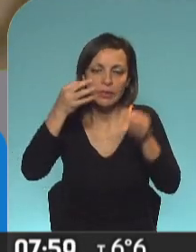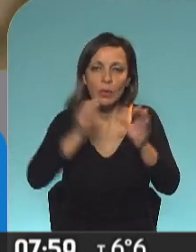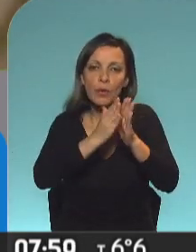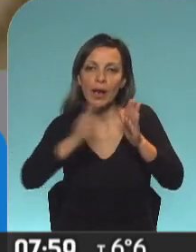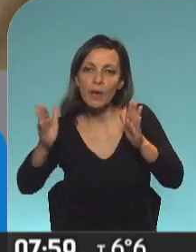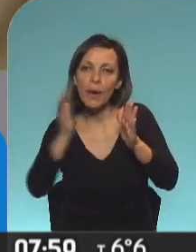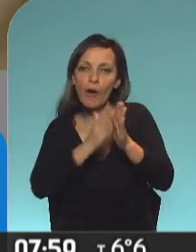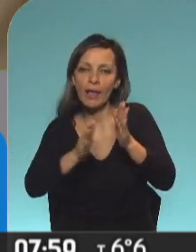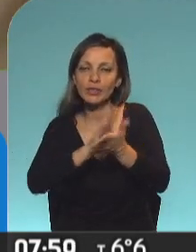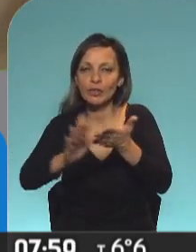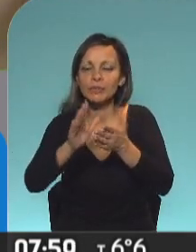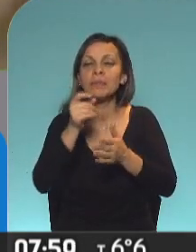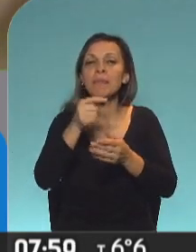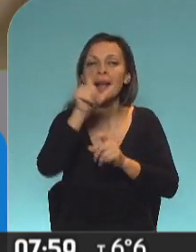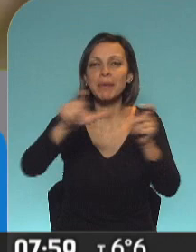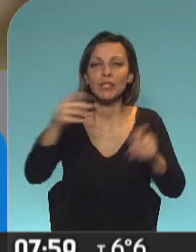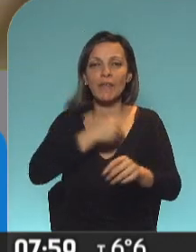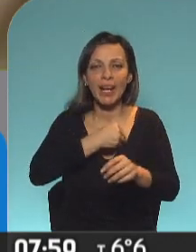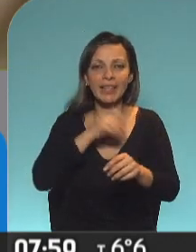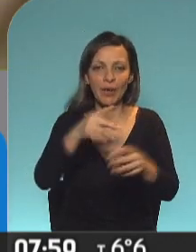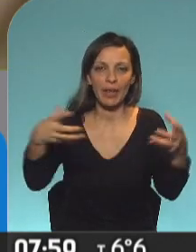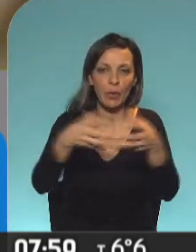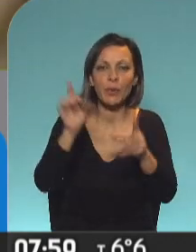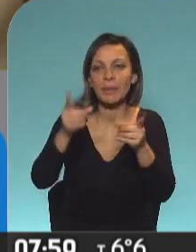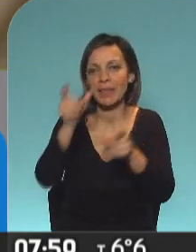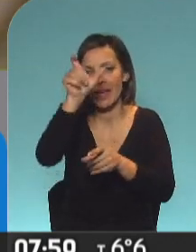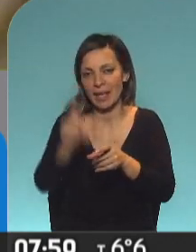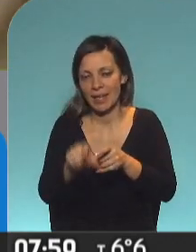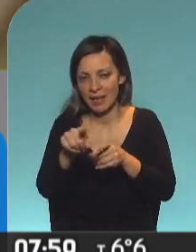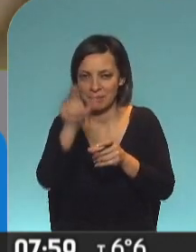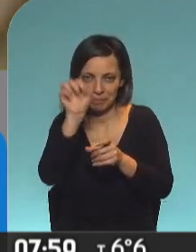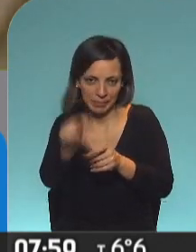fanáticos de la banda y de los Beatles, digo, y fanáticos de John Lennon en particular.